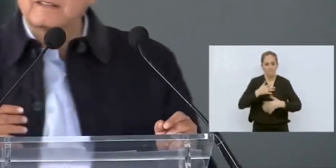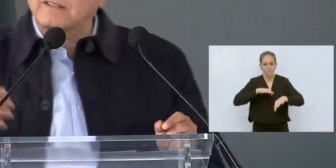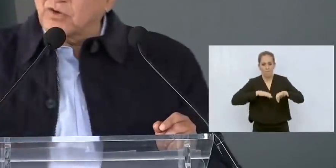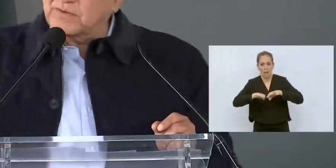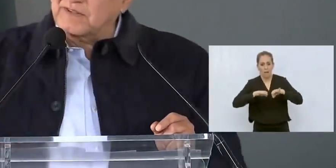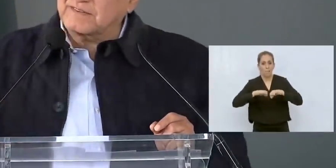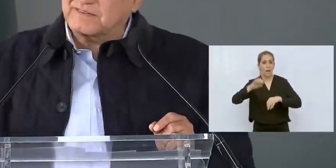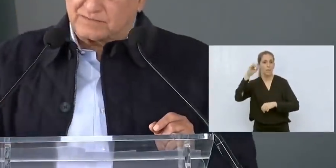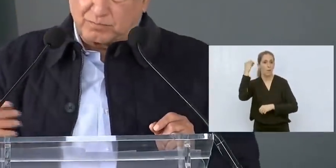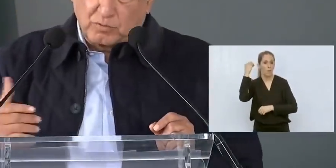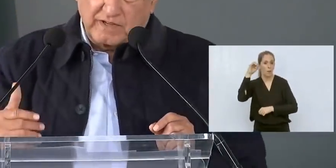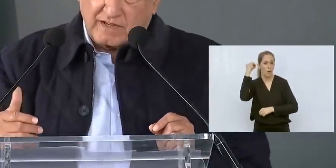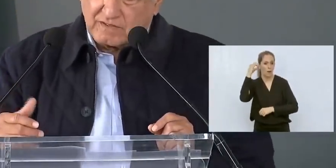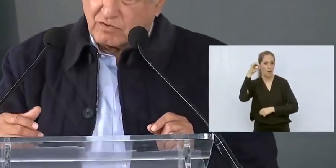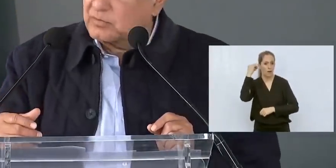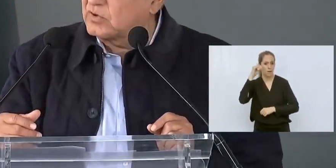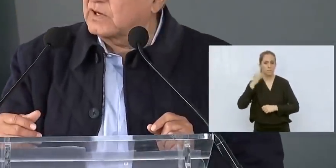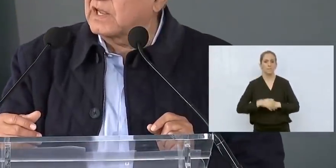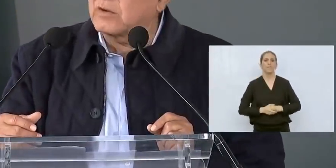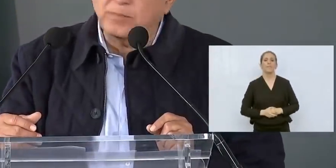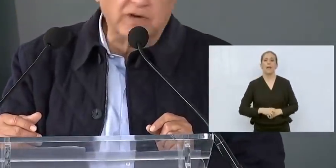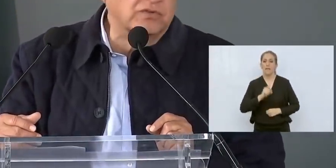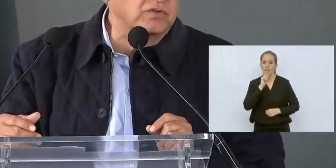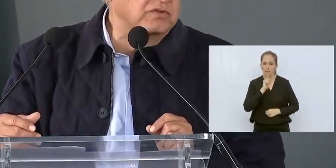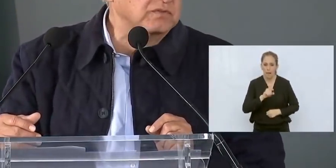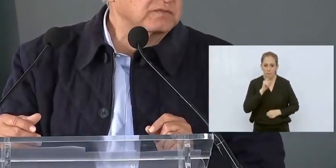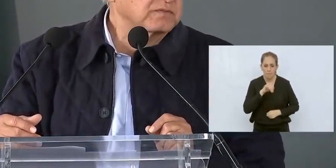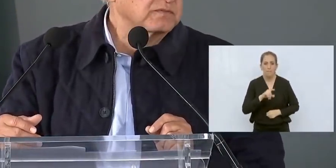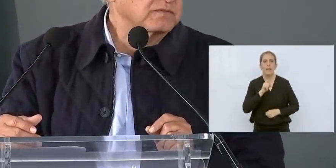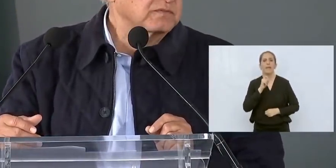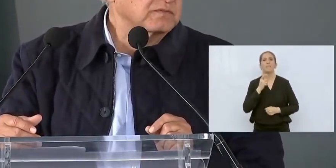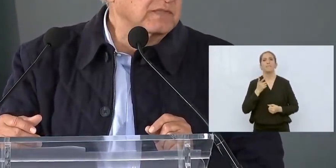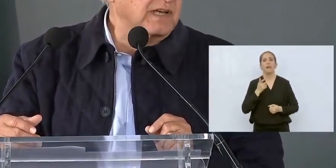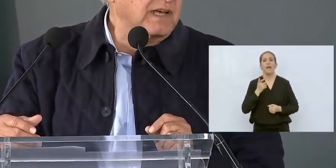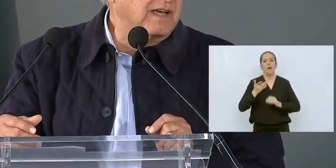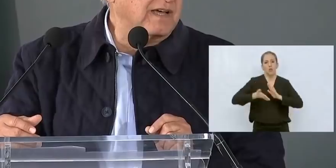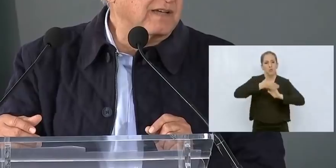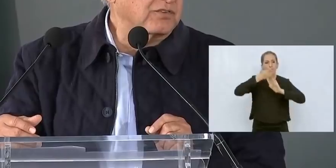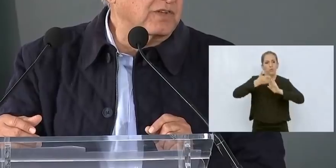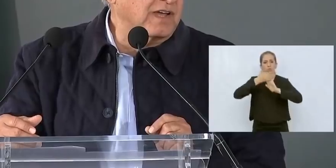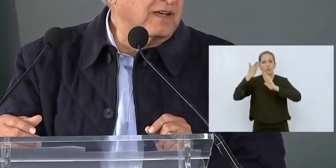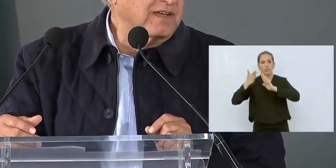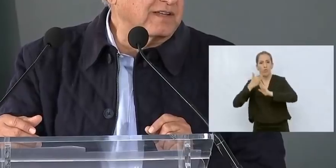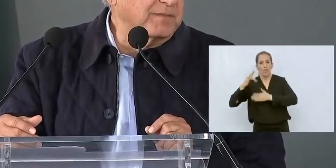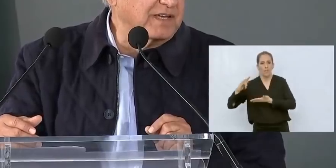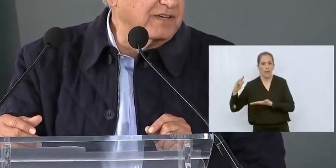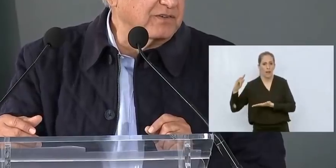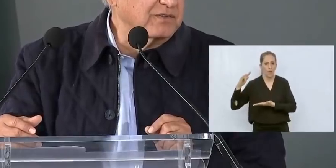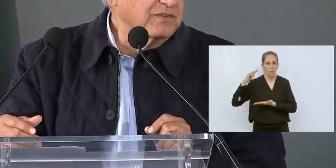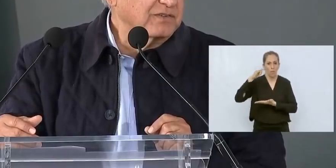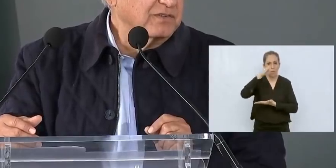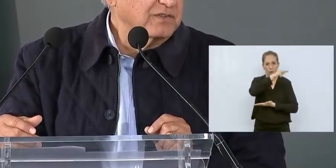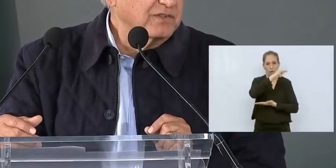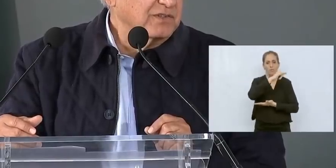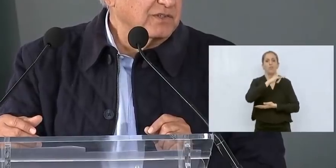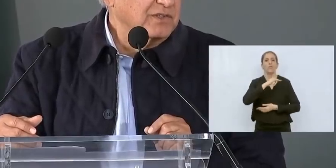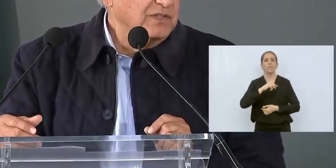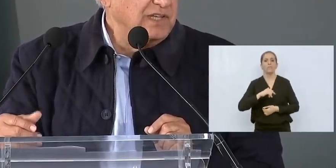las obras públicas como el aeropuerto de la Ciudad de México.